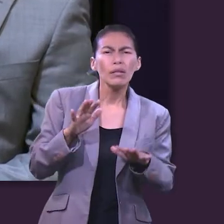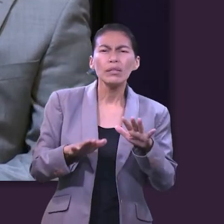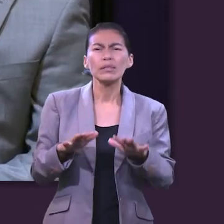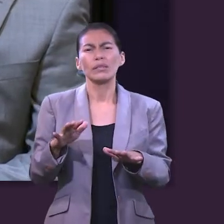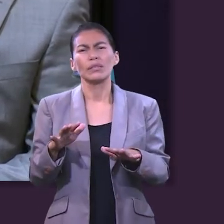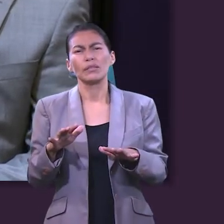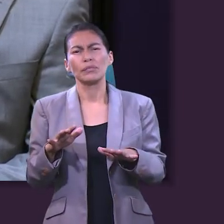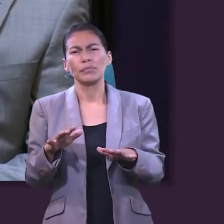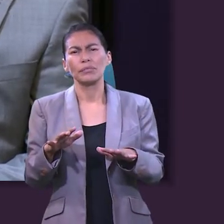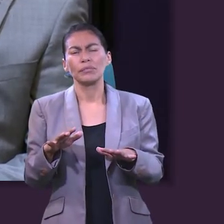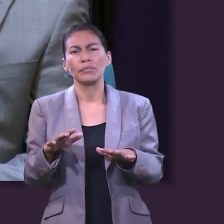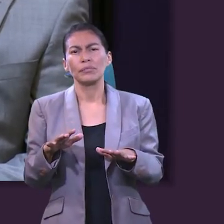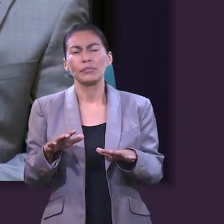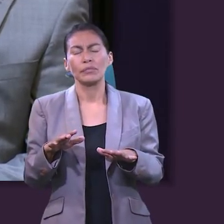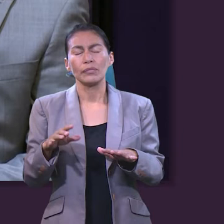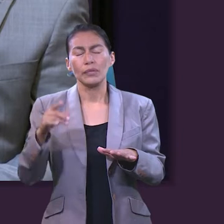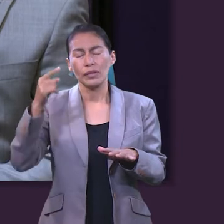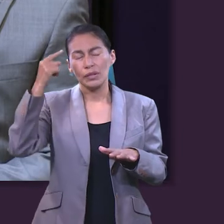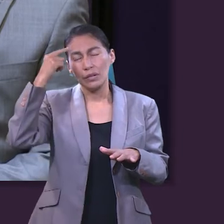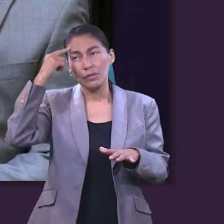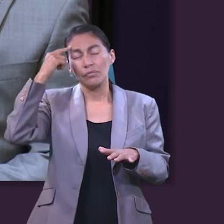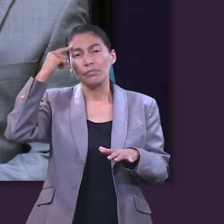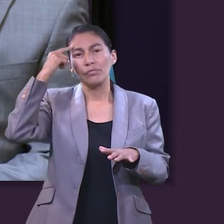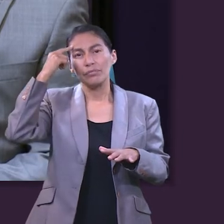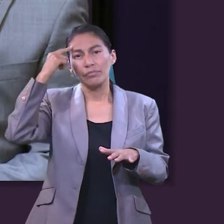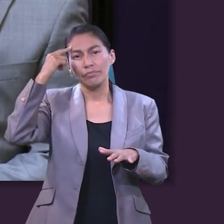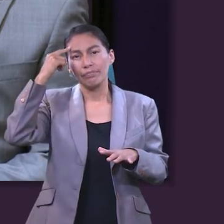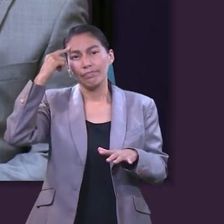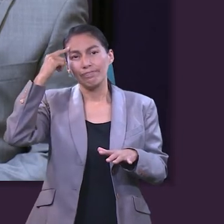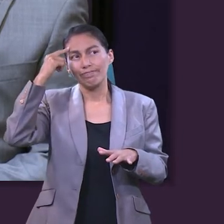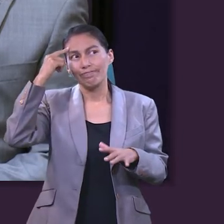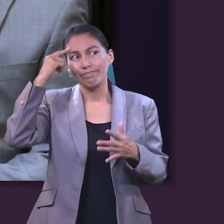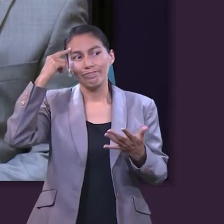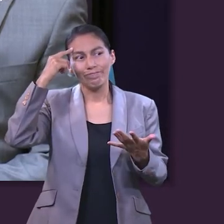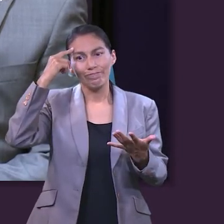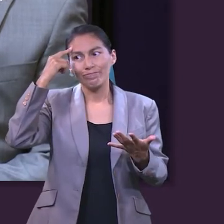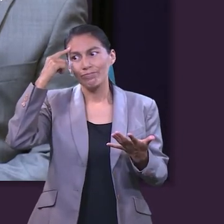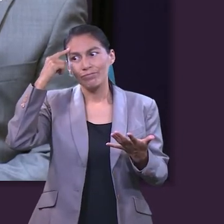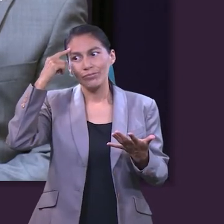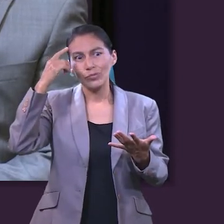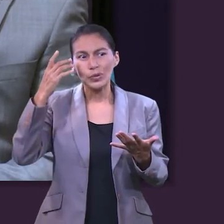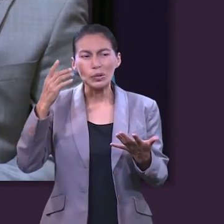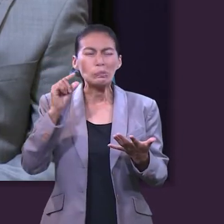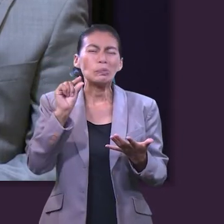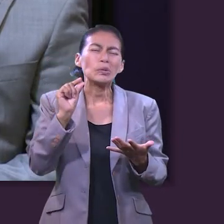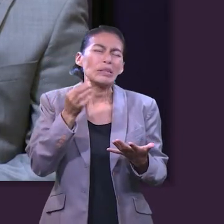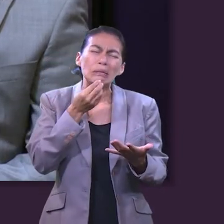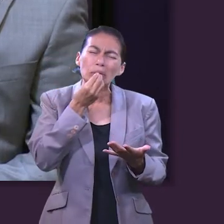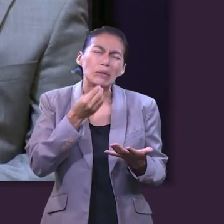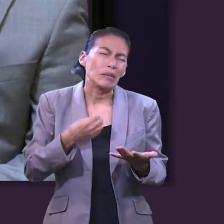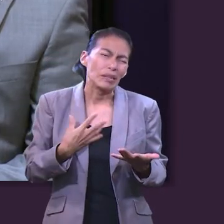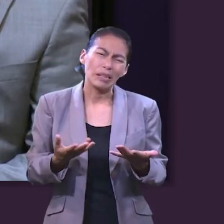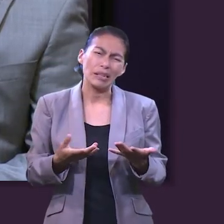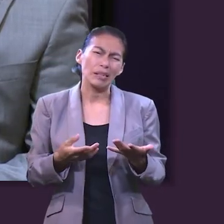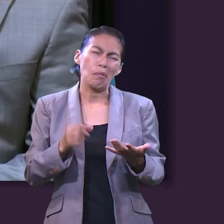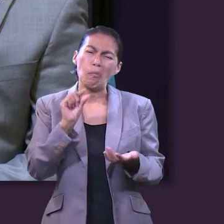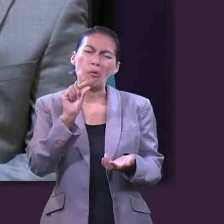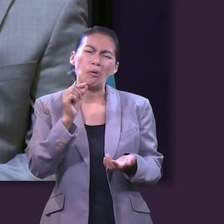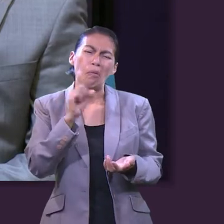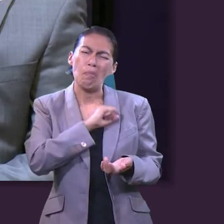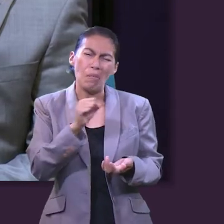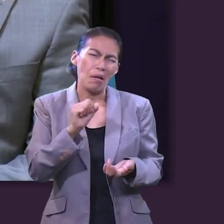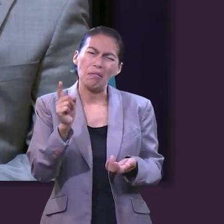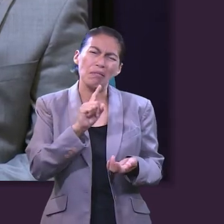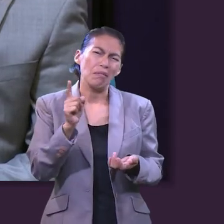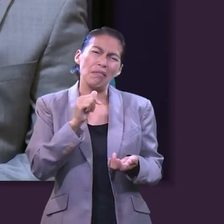Pero en muchas ocasiones llega en la mente el hecho de decir ah,